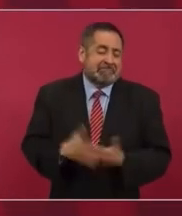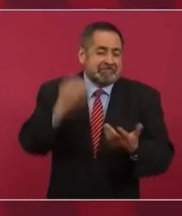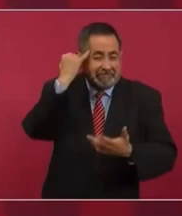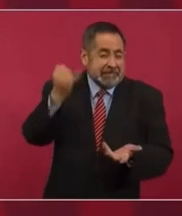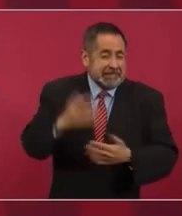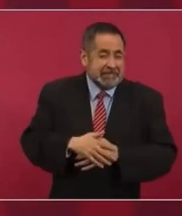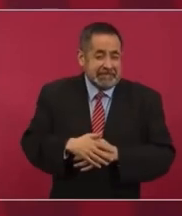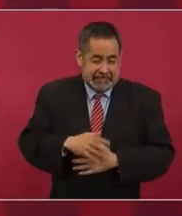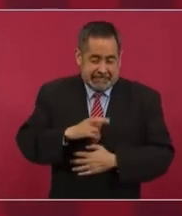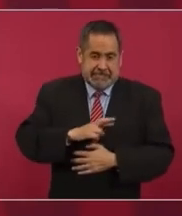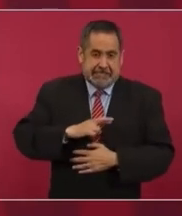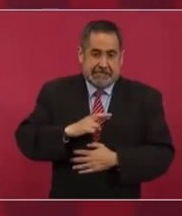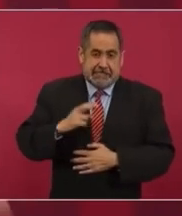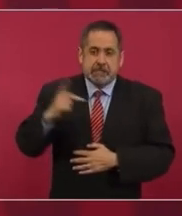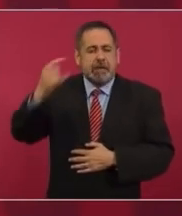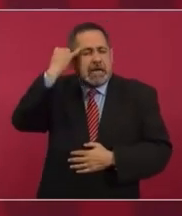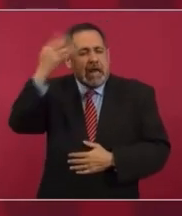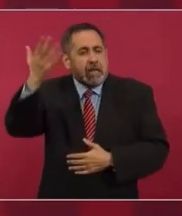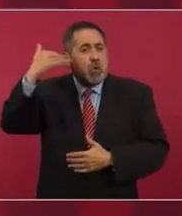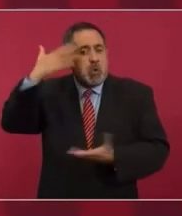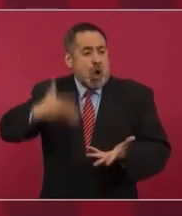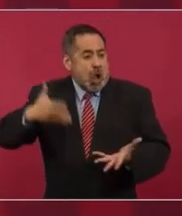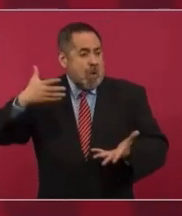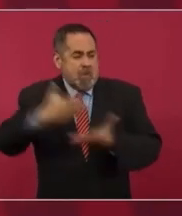Imagínense lo que significó que nos invadieran.